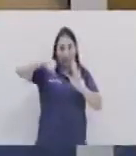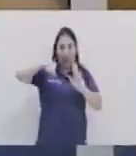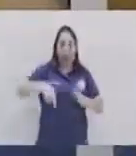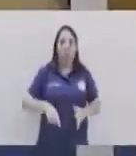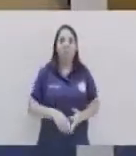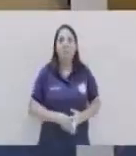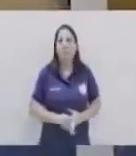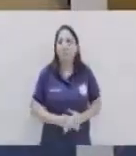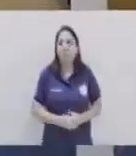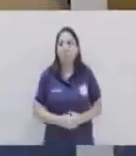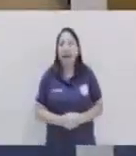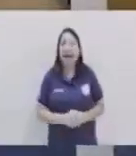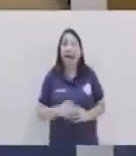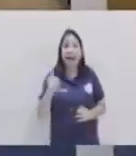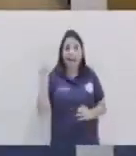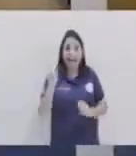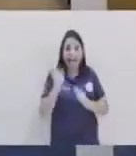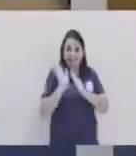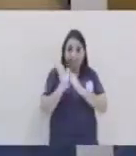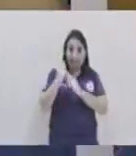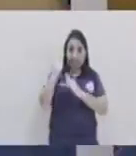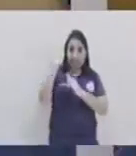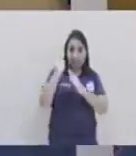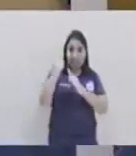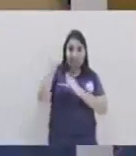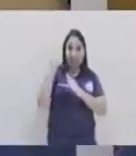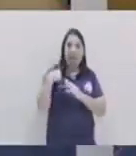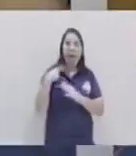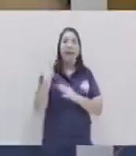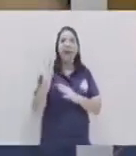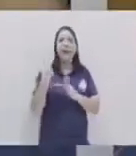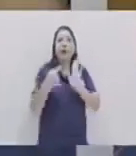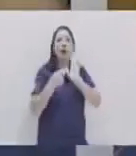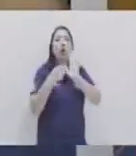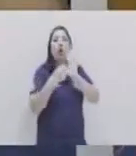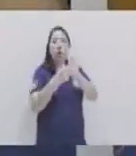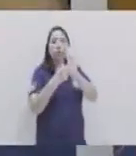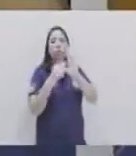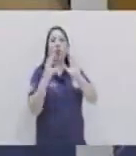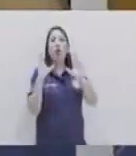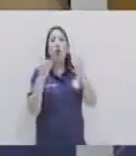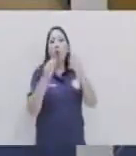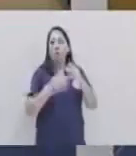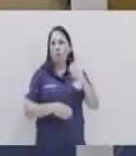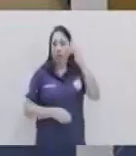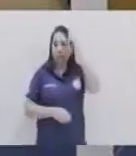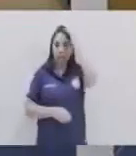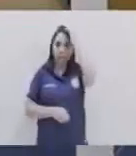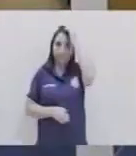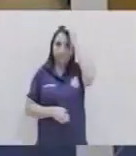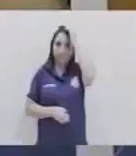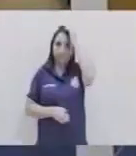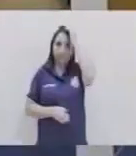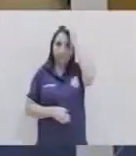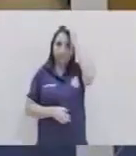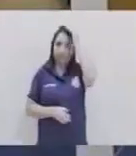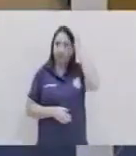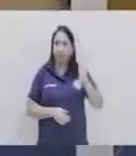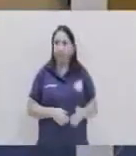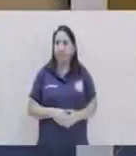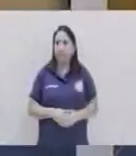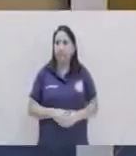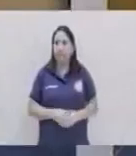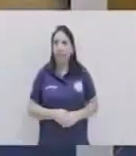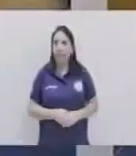Entonces, si este es el vértice, nuestra expresión formará una parábola que